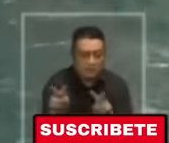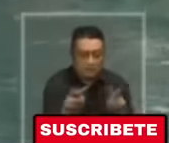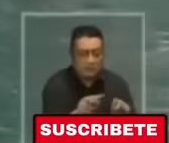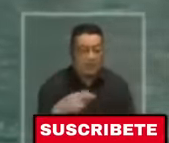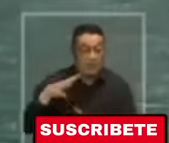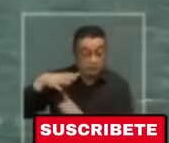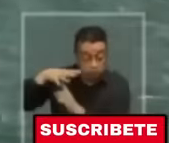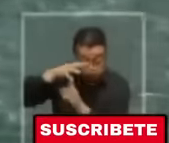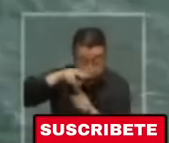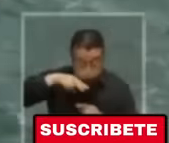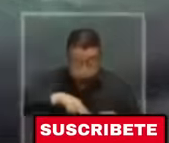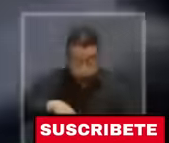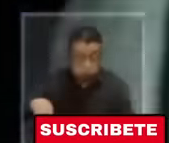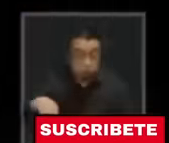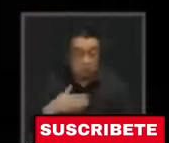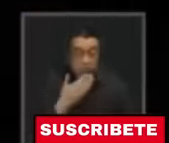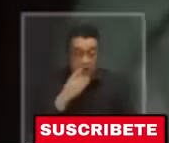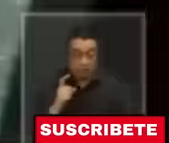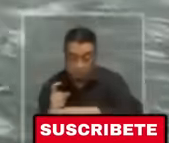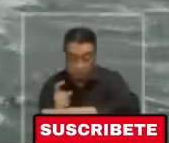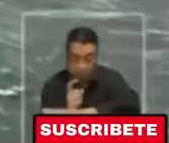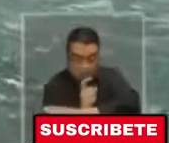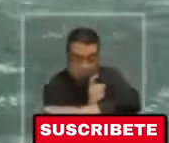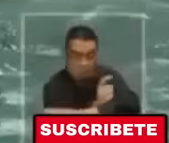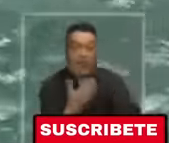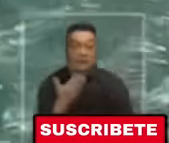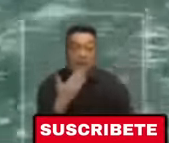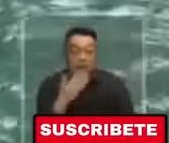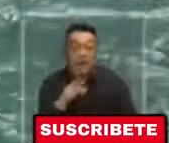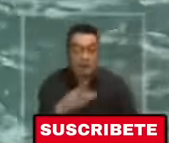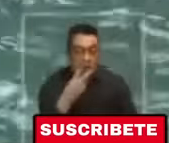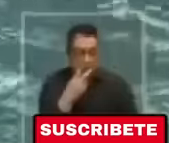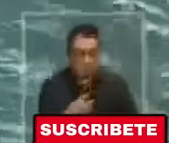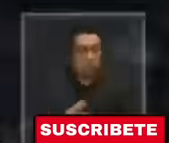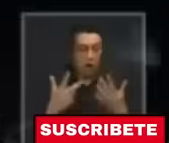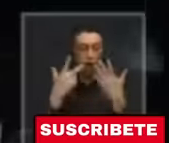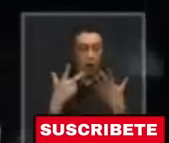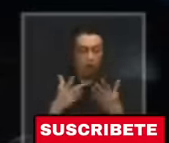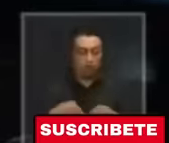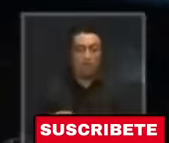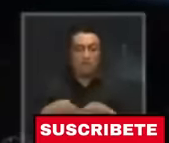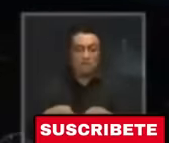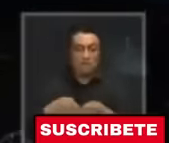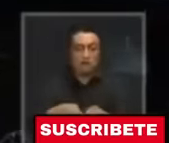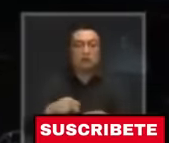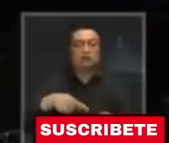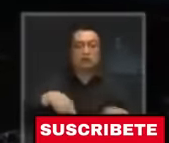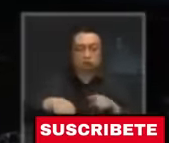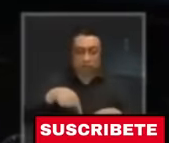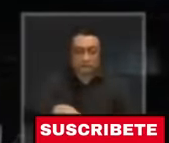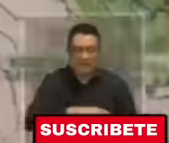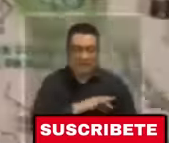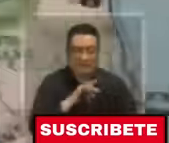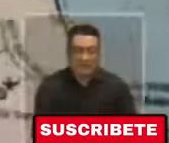de helicópteros y la inteligencia de submarinos, la Armada logró identificar un convoy de ocho embarcaciones que circulaban por nuestro país,